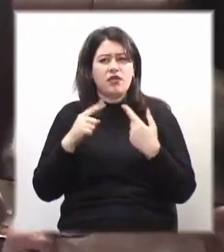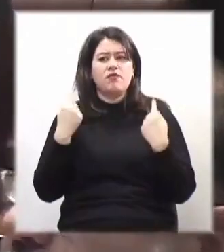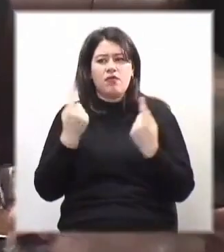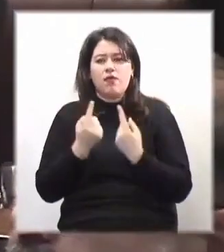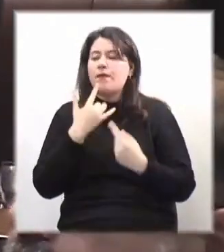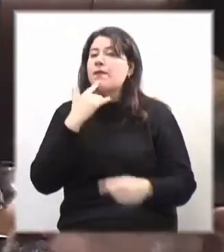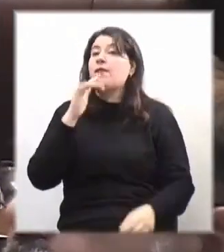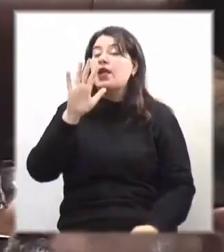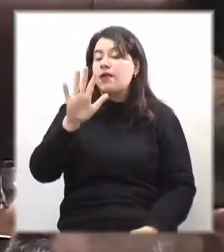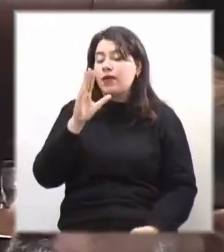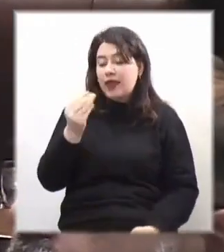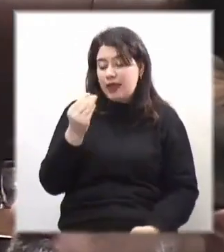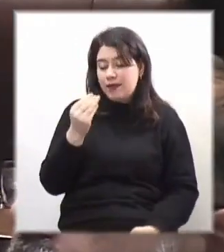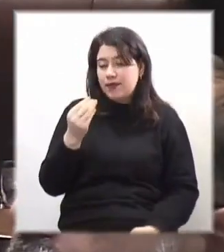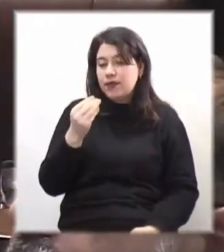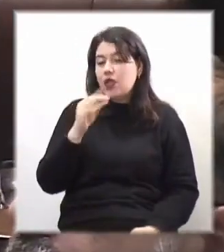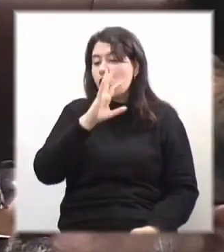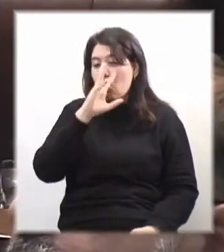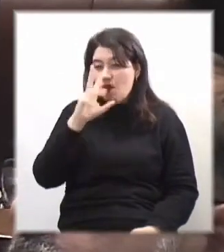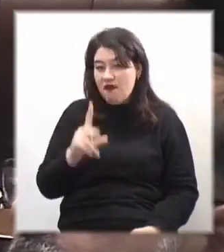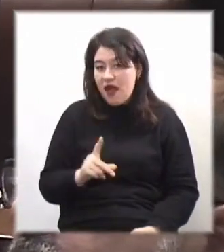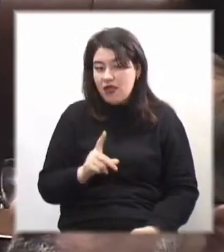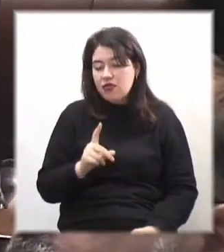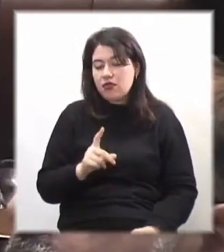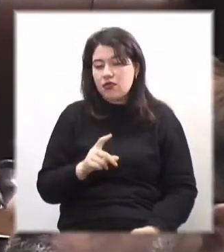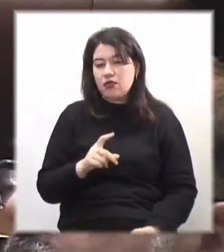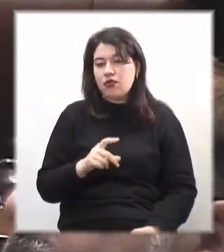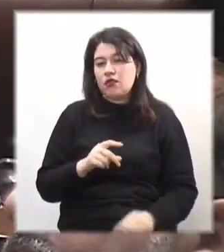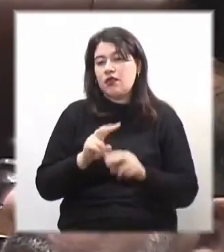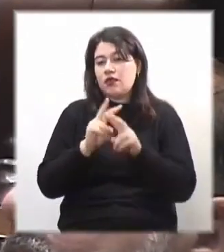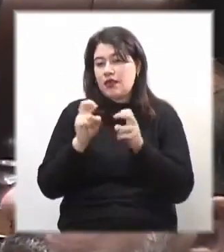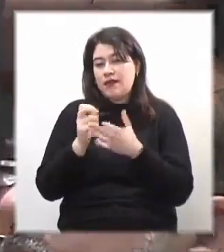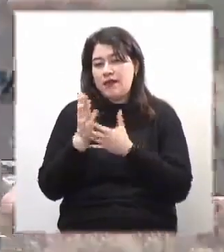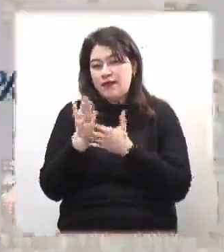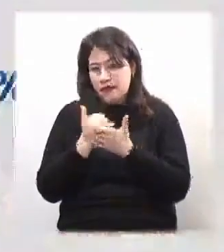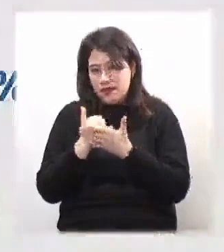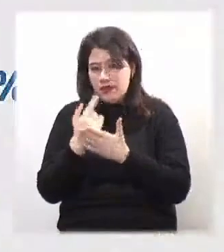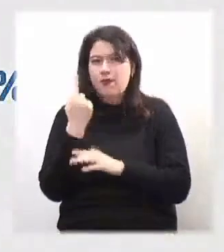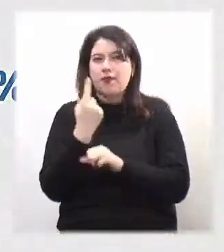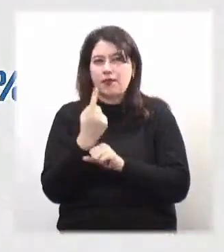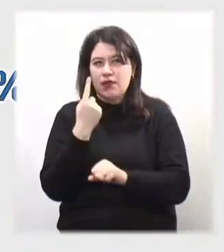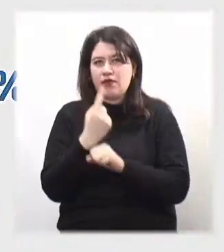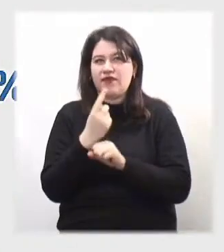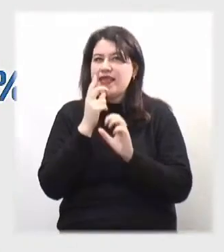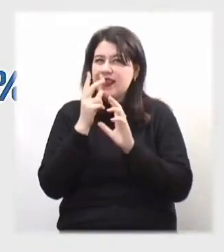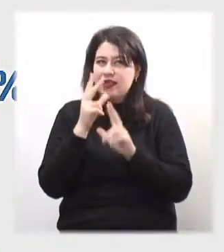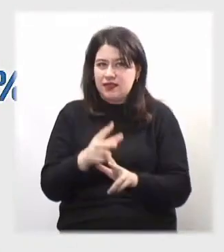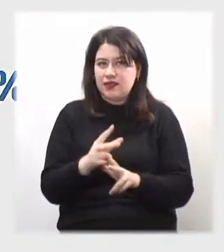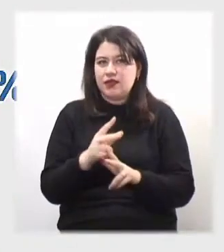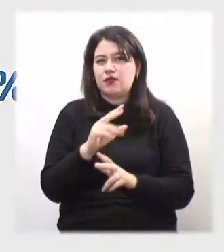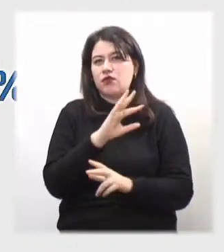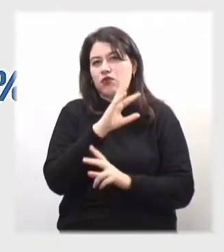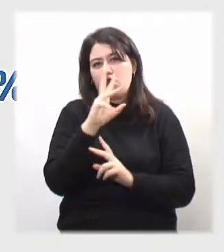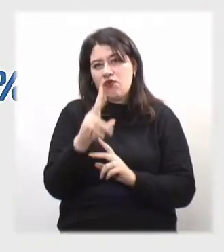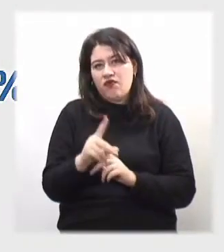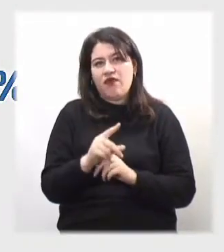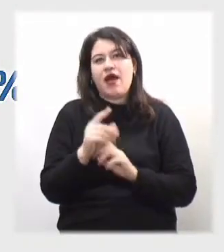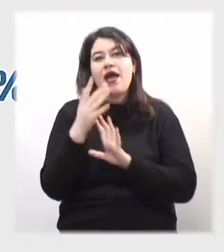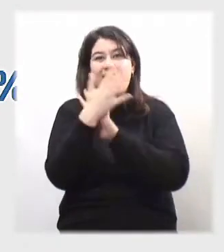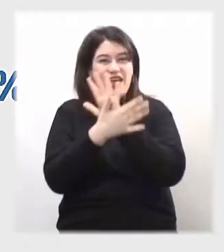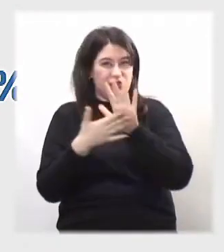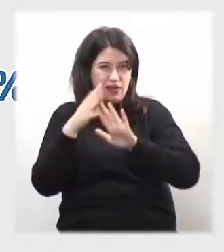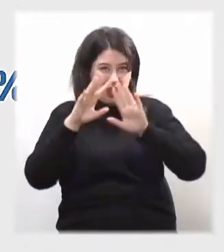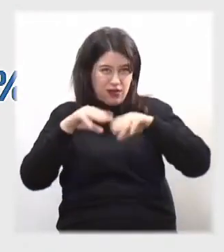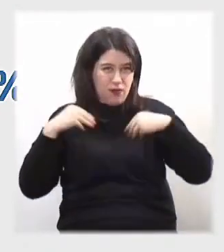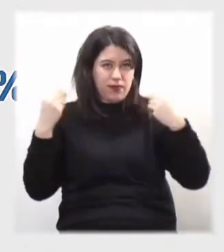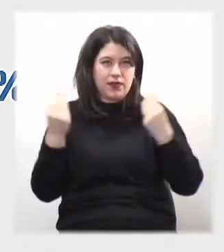miren por ejemplo lo que pasó con los hurtos a nivel departamental primero voy a hacer una mención a nivel de los hurtos a nivel nacional